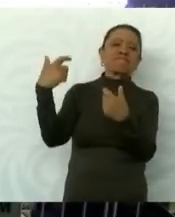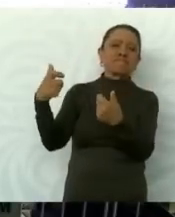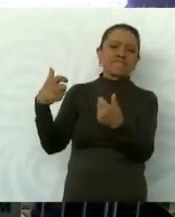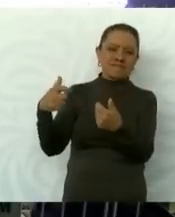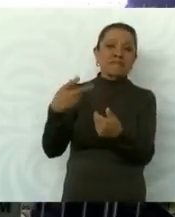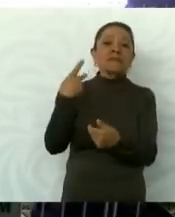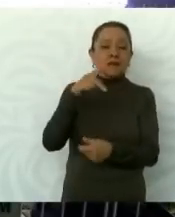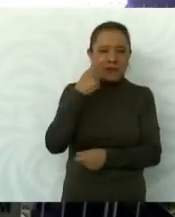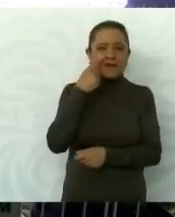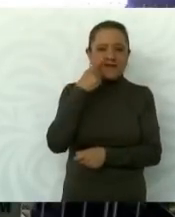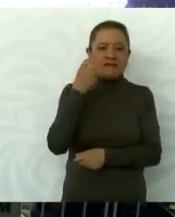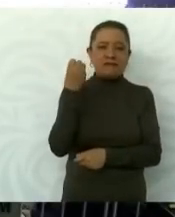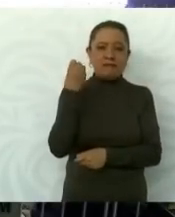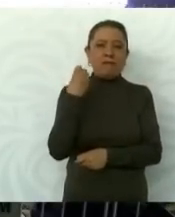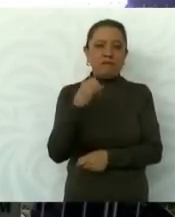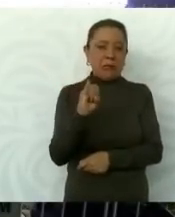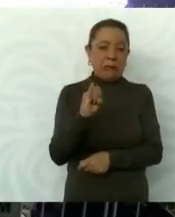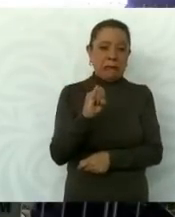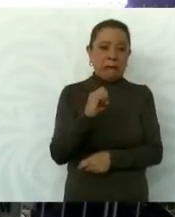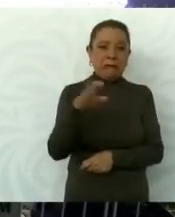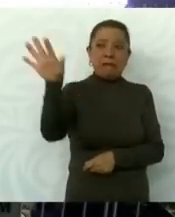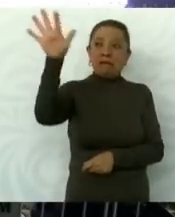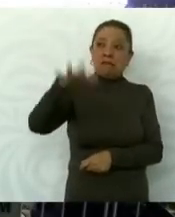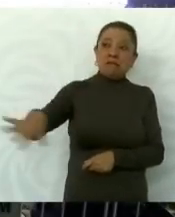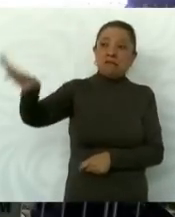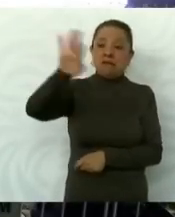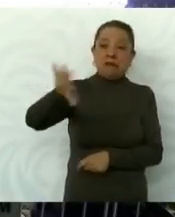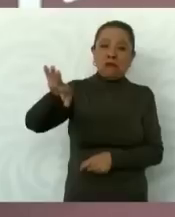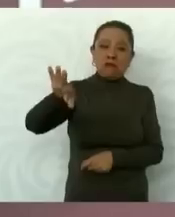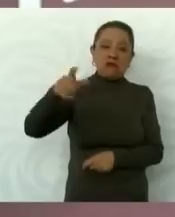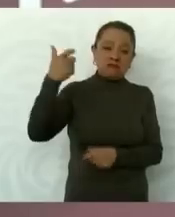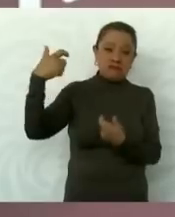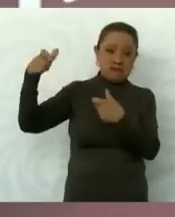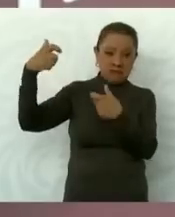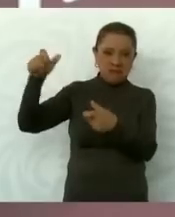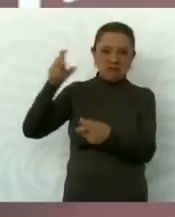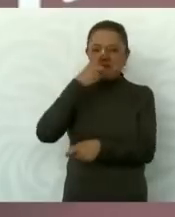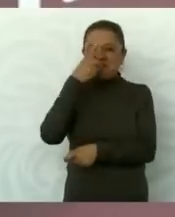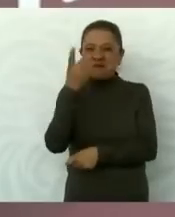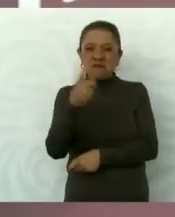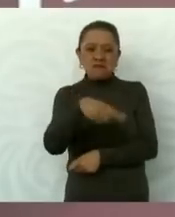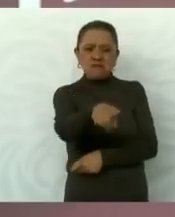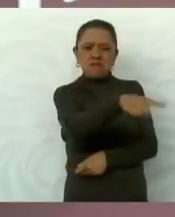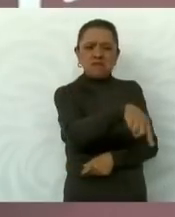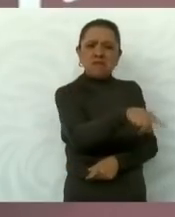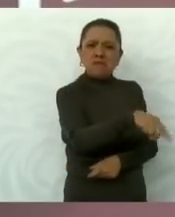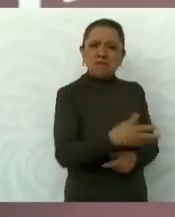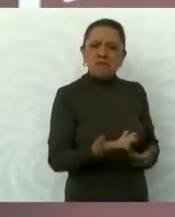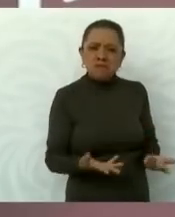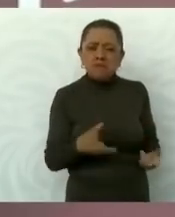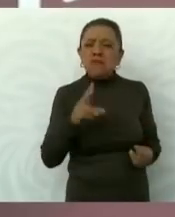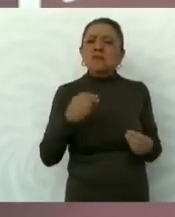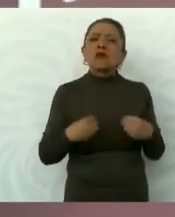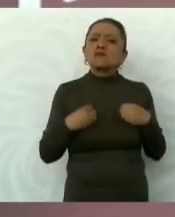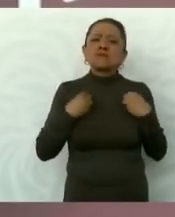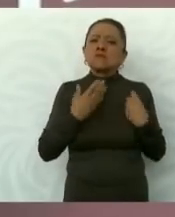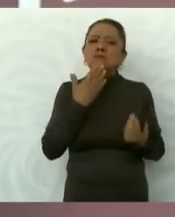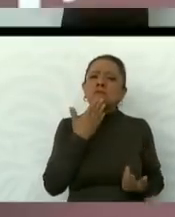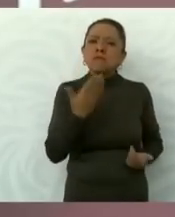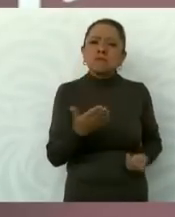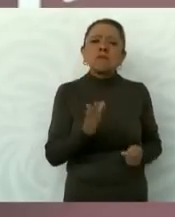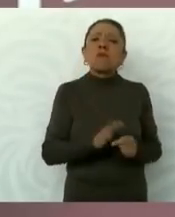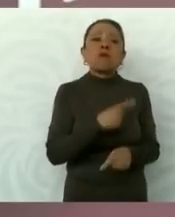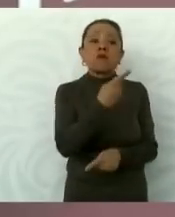absurdo, de que la gente no se tenía la posibilidad de vivir bien porque no